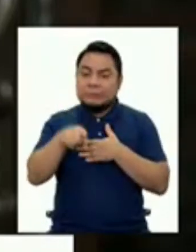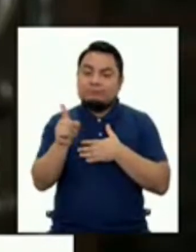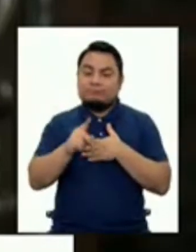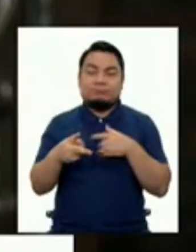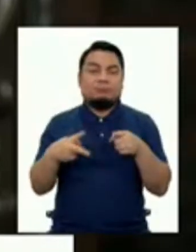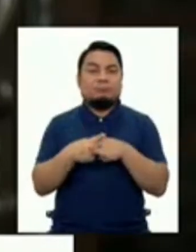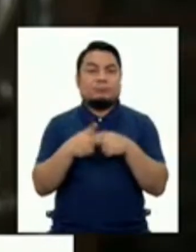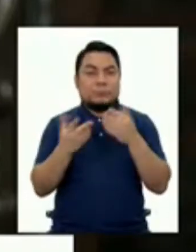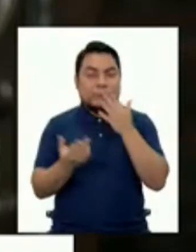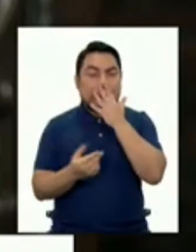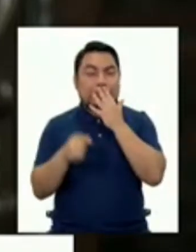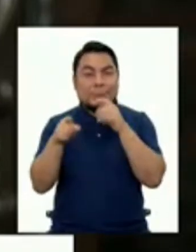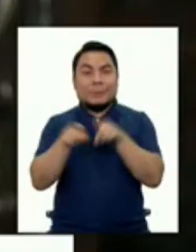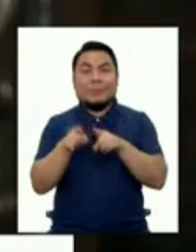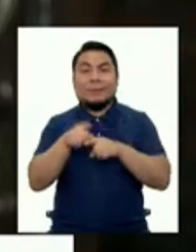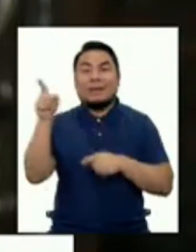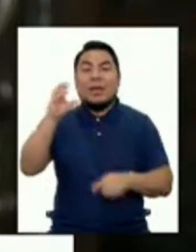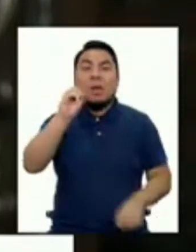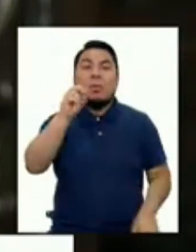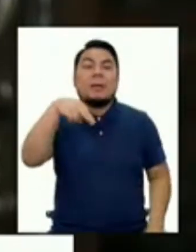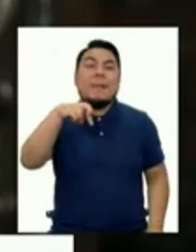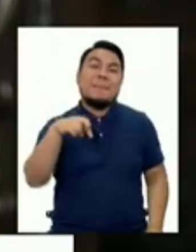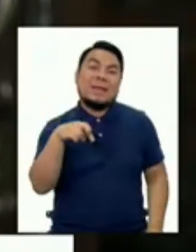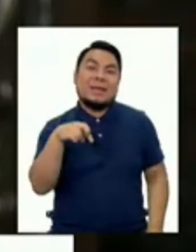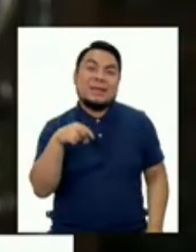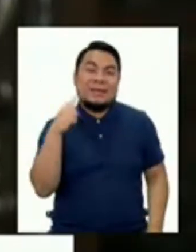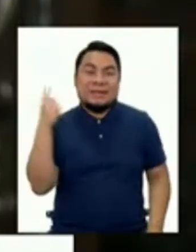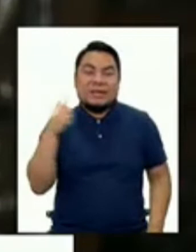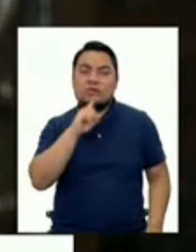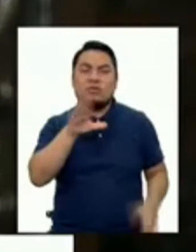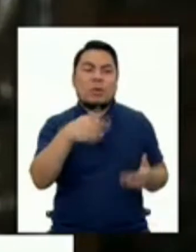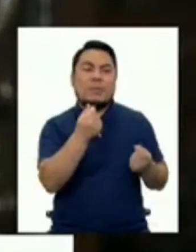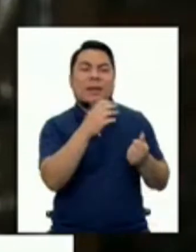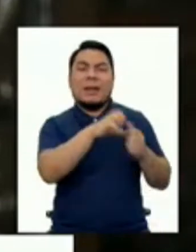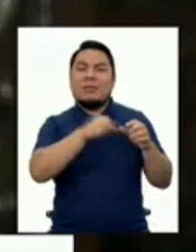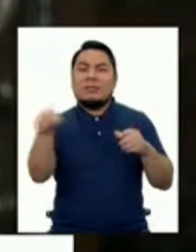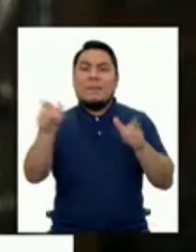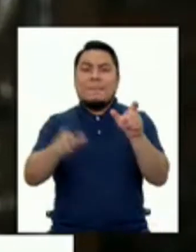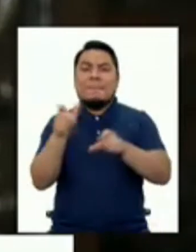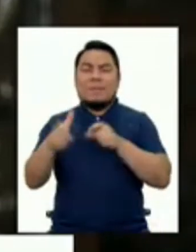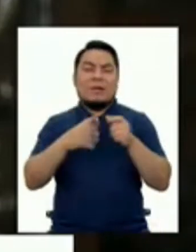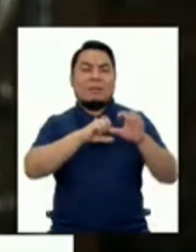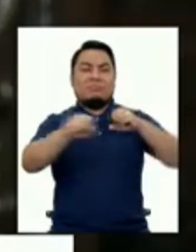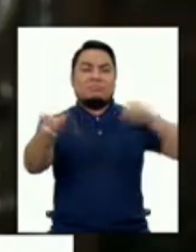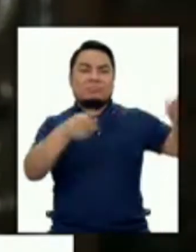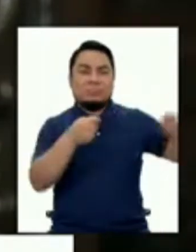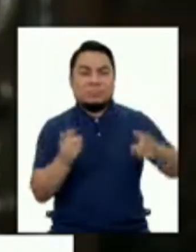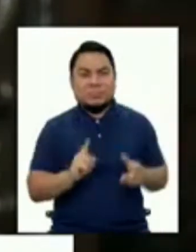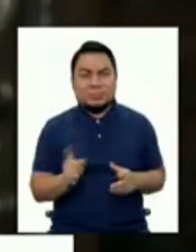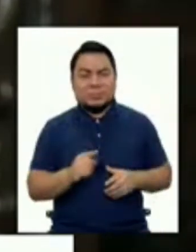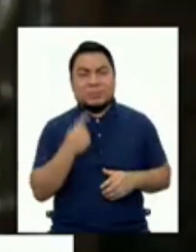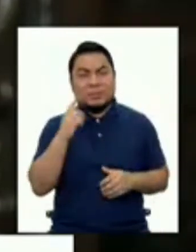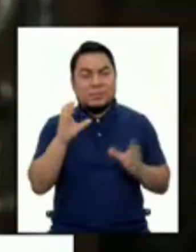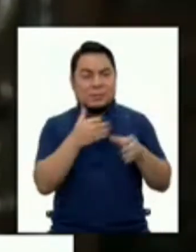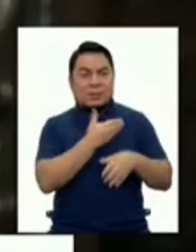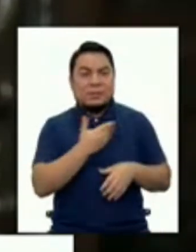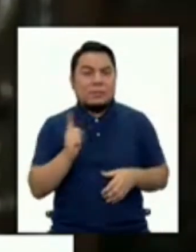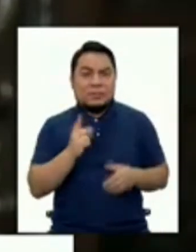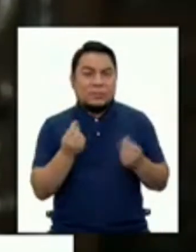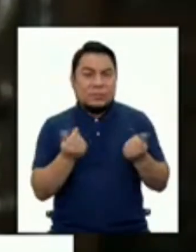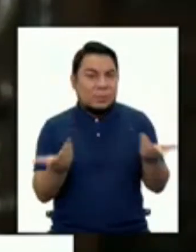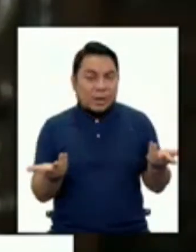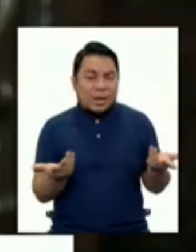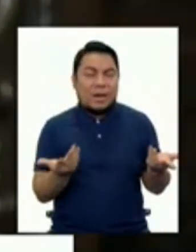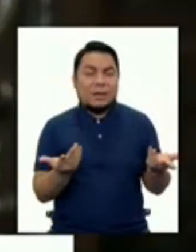de la devolución de la ONP, no solamente porque el Poder Legislativo no tiene iniciativa de gasto, sino porque no